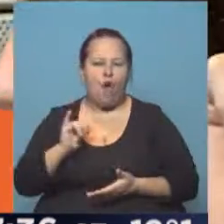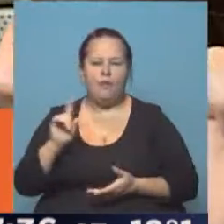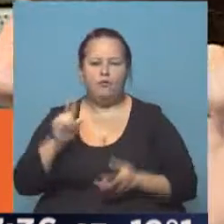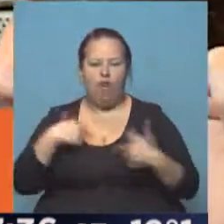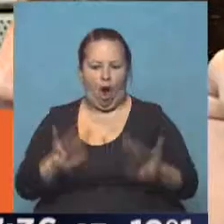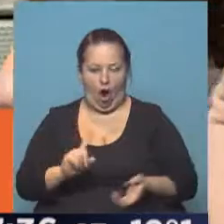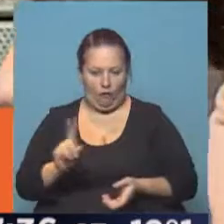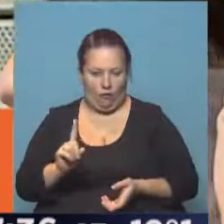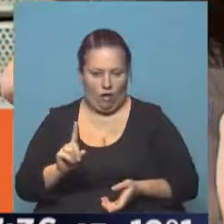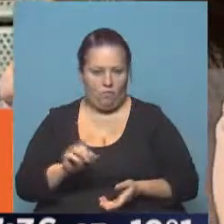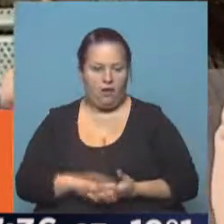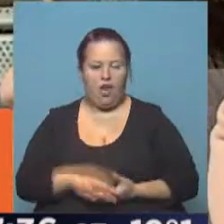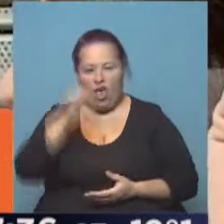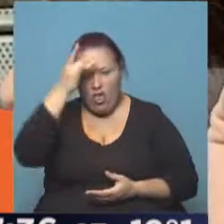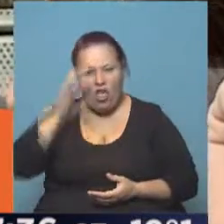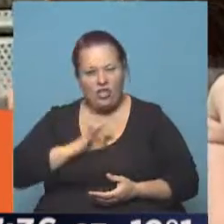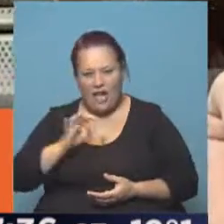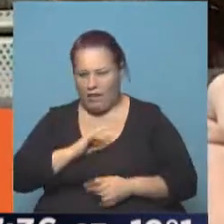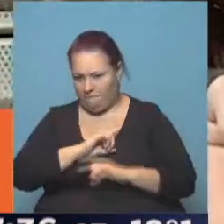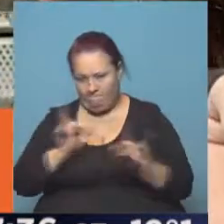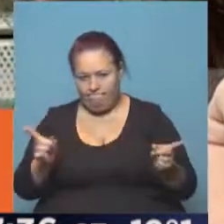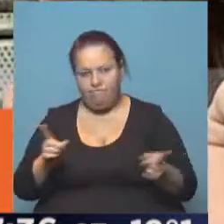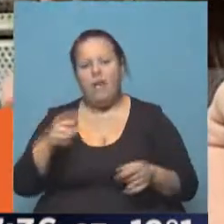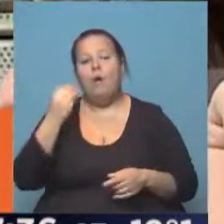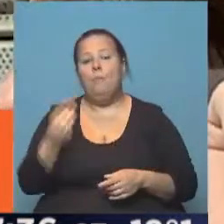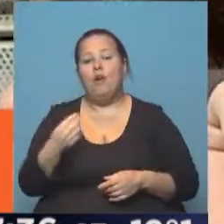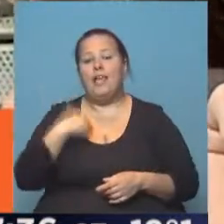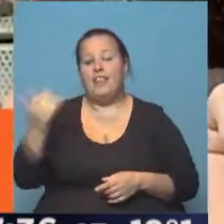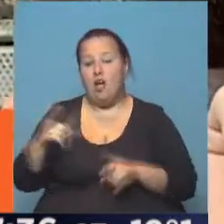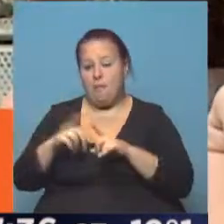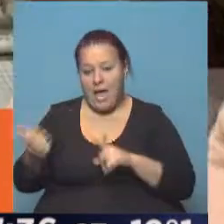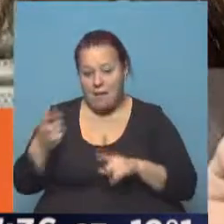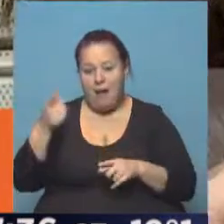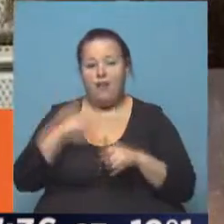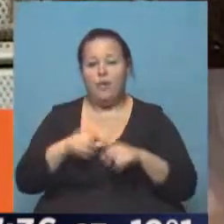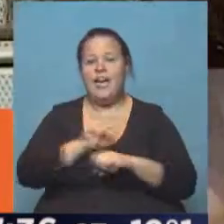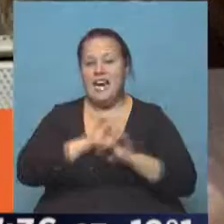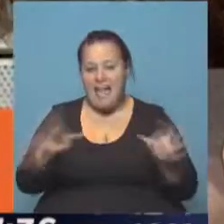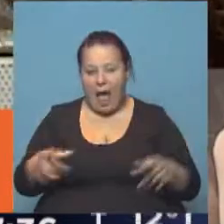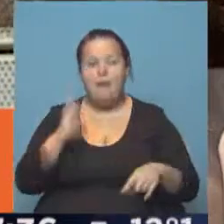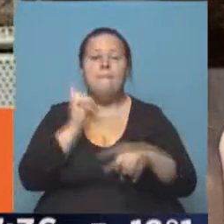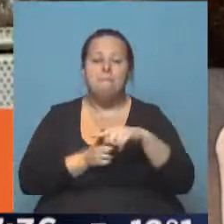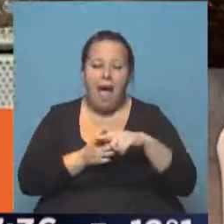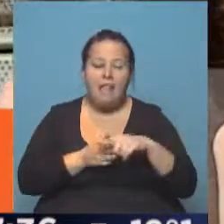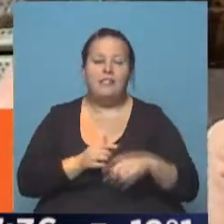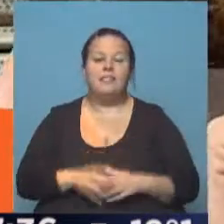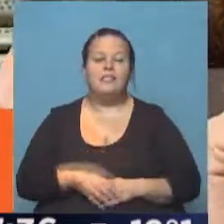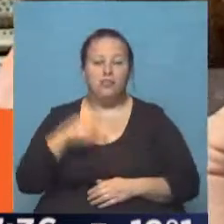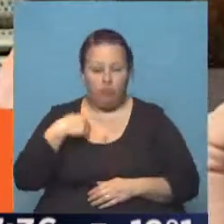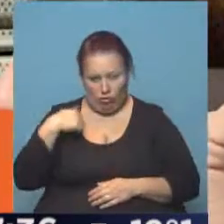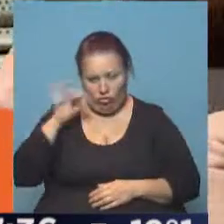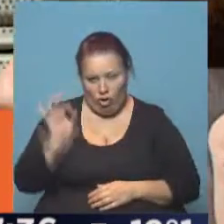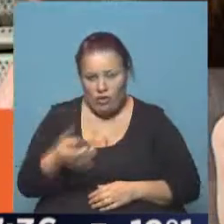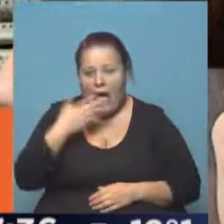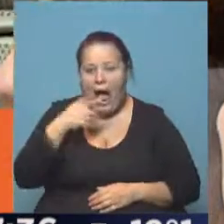nada conforme con los 12 años que le dieron, no solo, como dijo mi hermana, por la magnitud del daño que hizo, sino también porque él, yo lo sé por